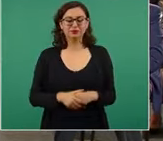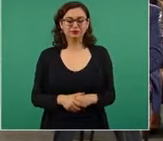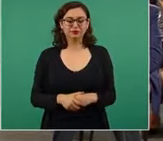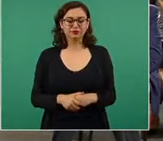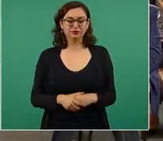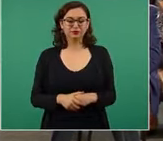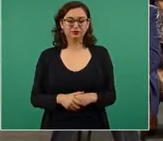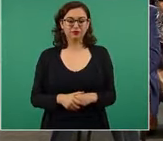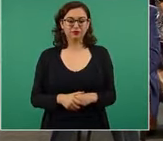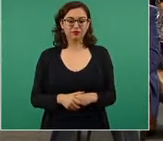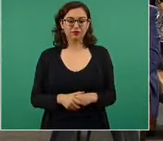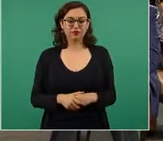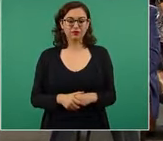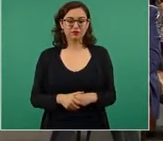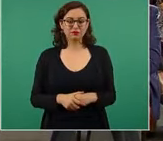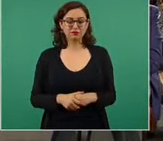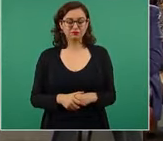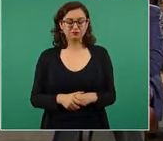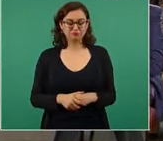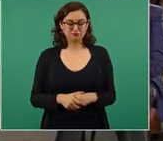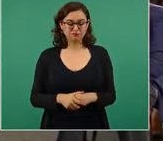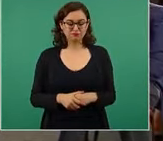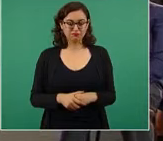desde luego